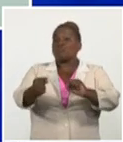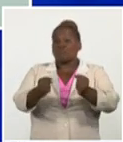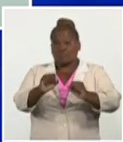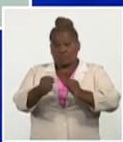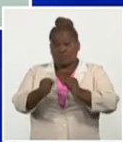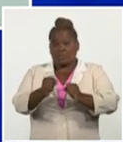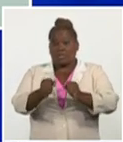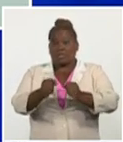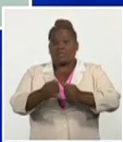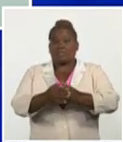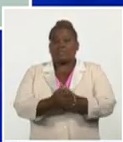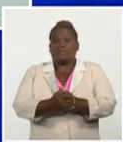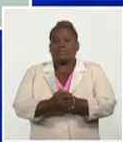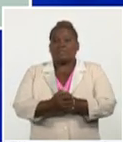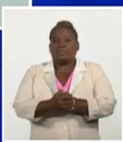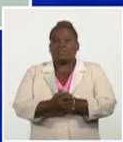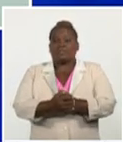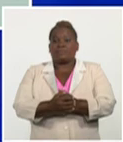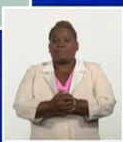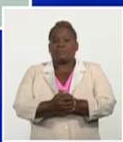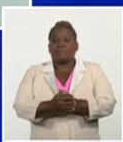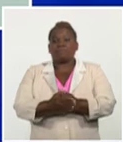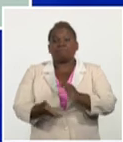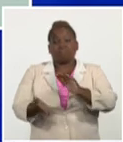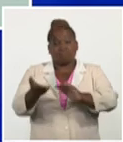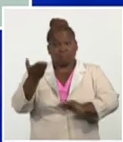seguir incrementando las mismas.